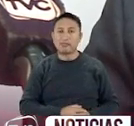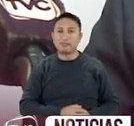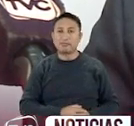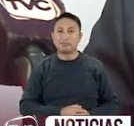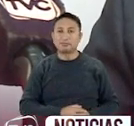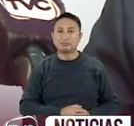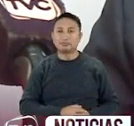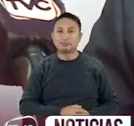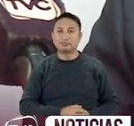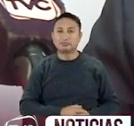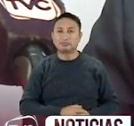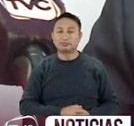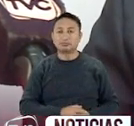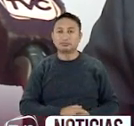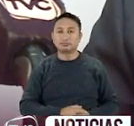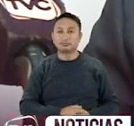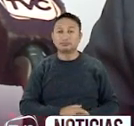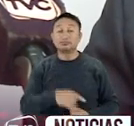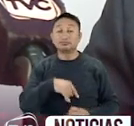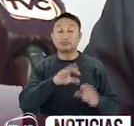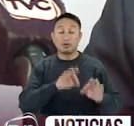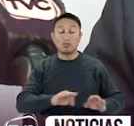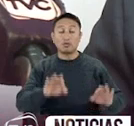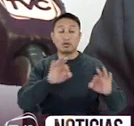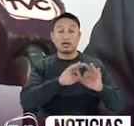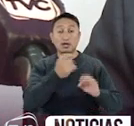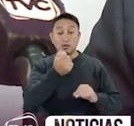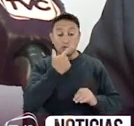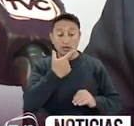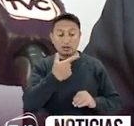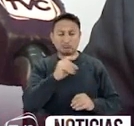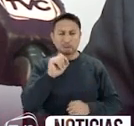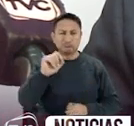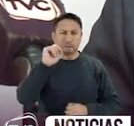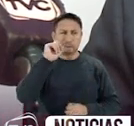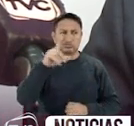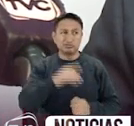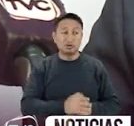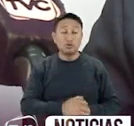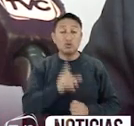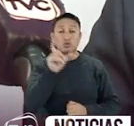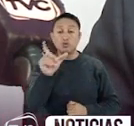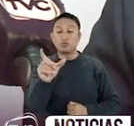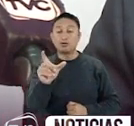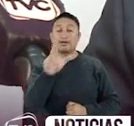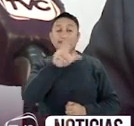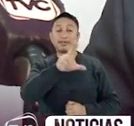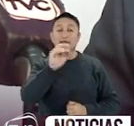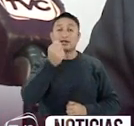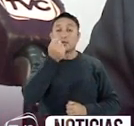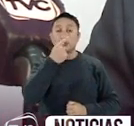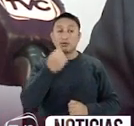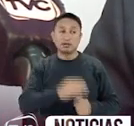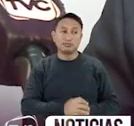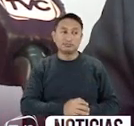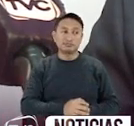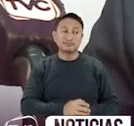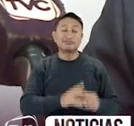de cáncer. Es una medicina muy costosa, aproximadamente una caja de 30 pastillas llega a